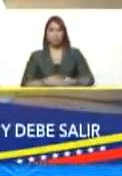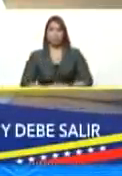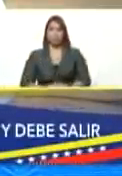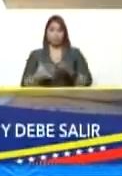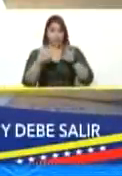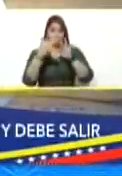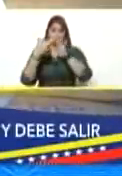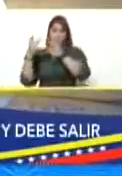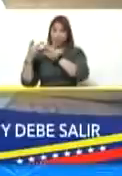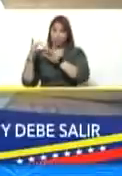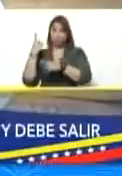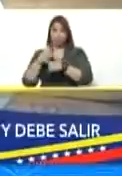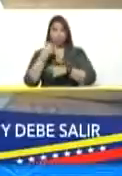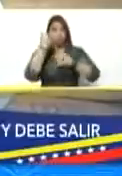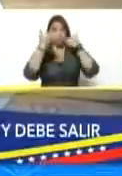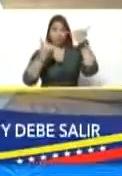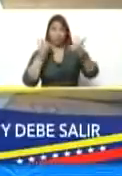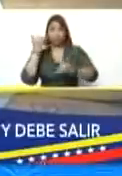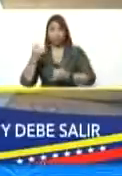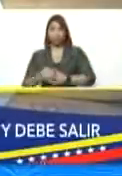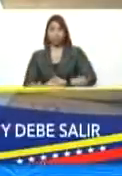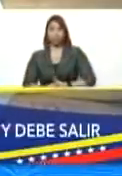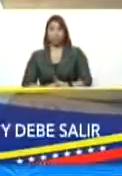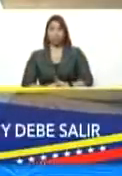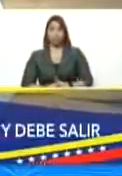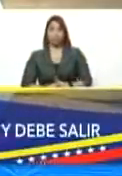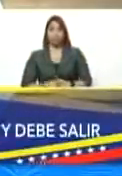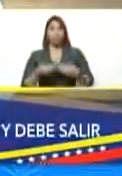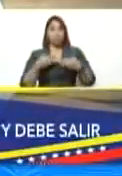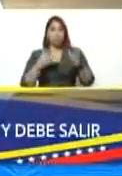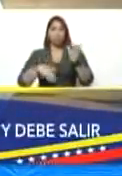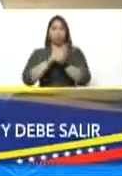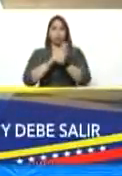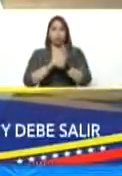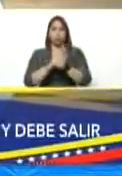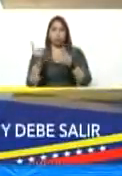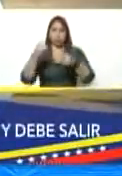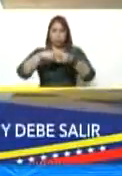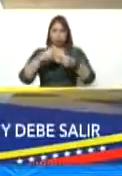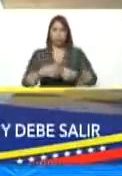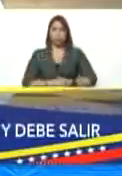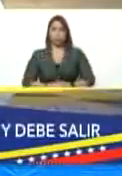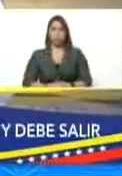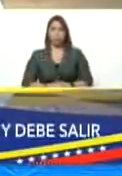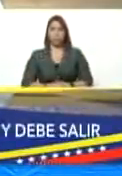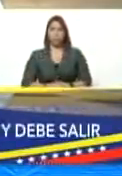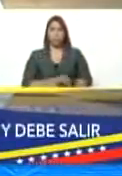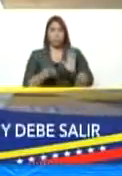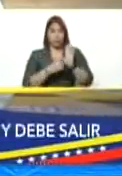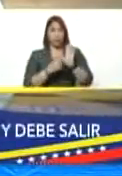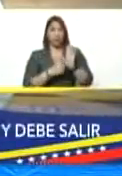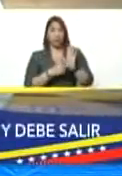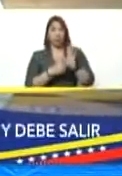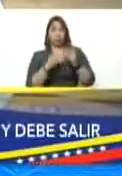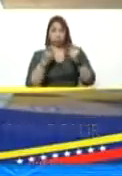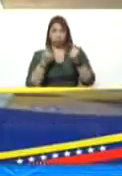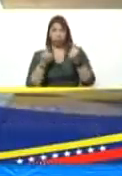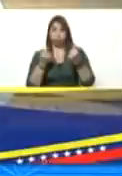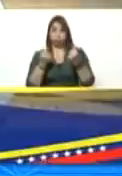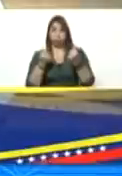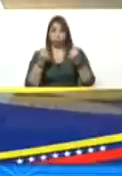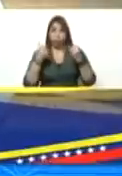Bueno, hay que llamarlos y activarlos. De verdad son cifras